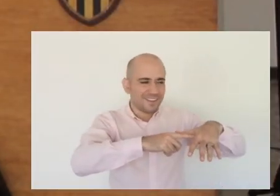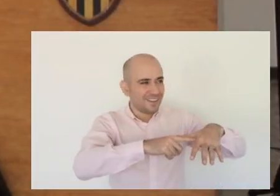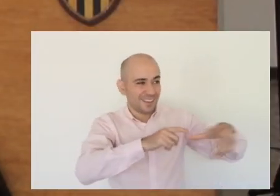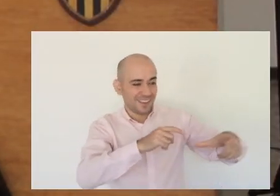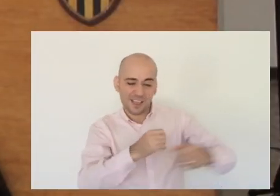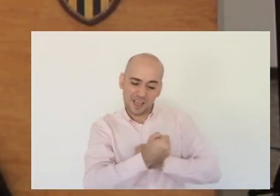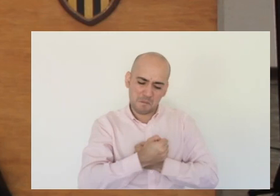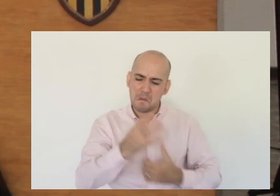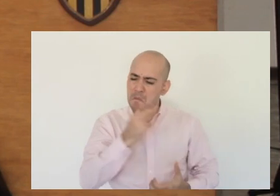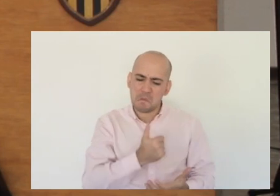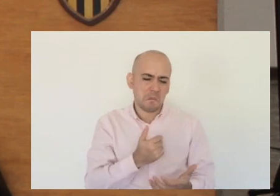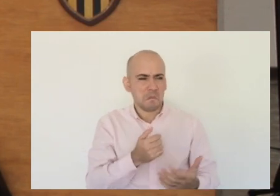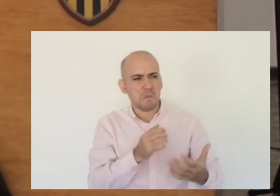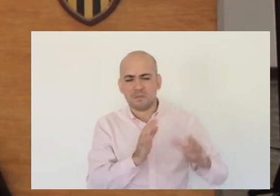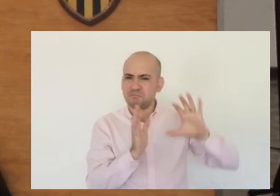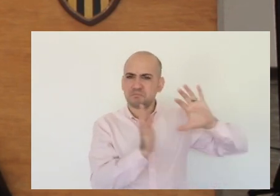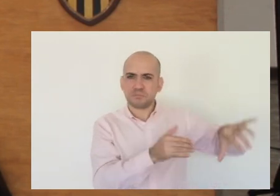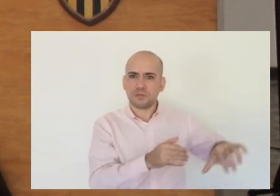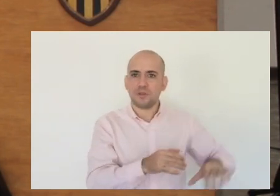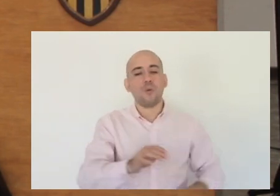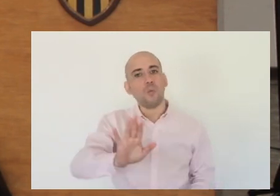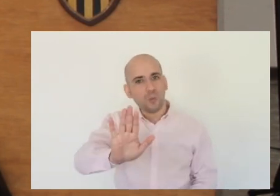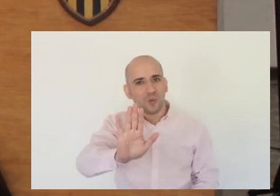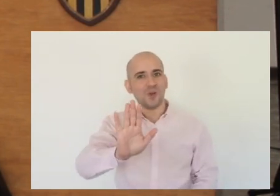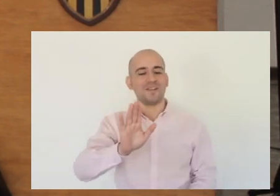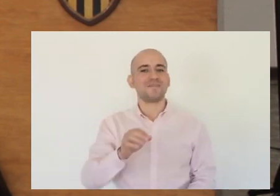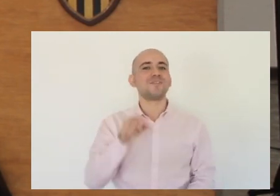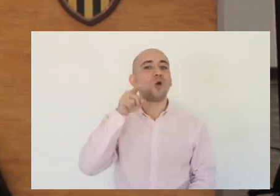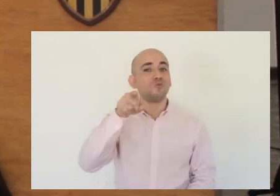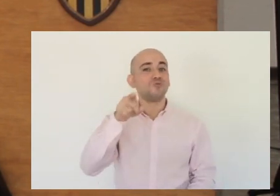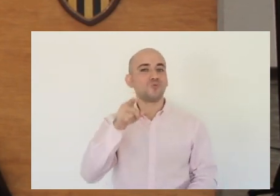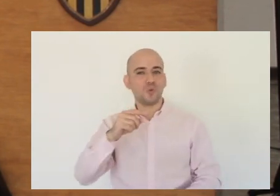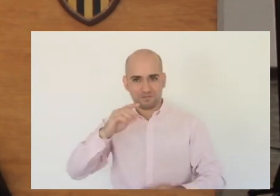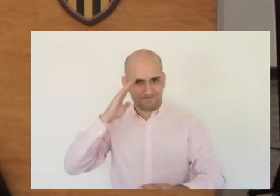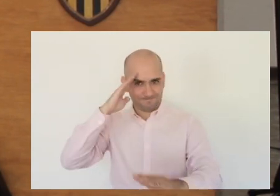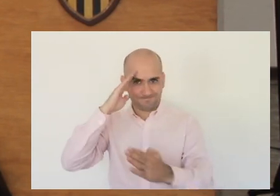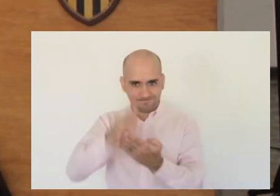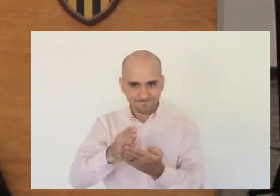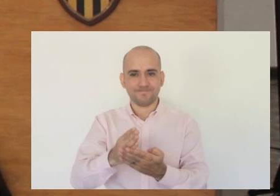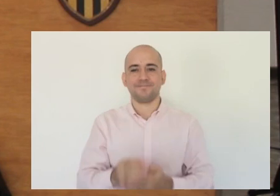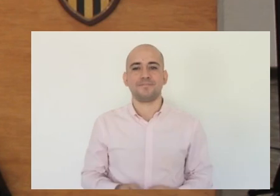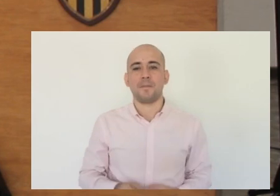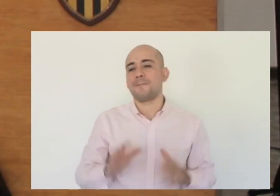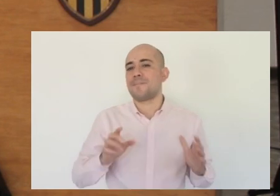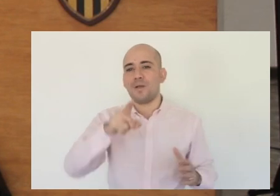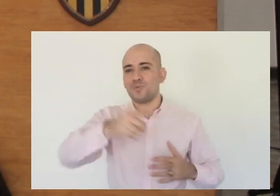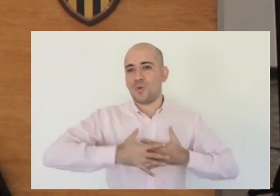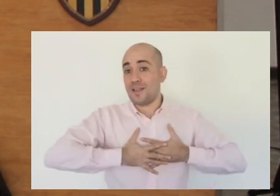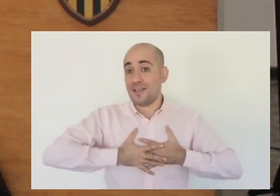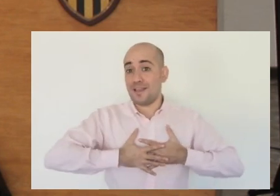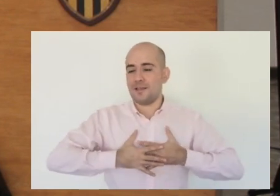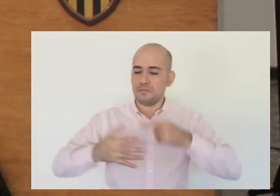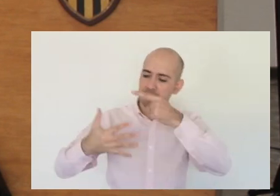deshumaniza o que puede ser la coartada para un nuevo comienzo. Pero decimos al contrario, que todo depende de la nobleza